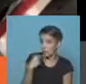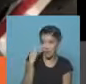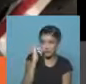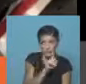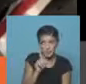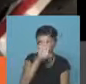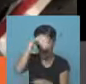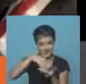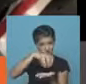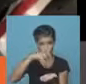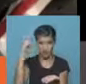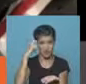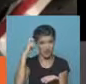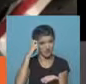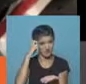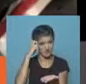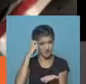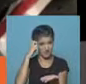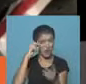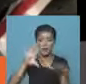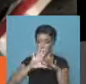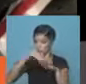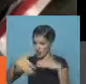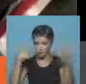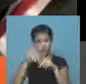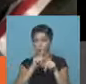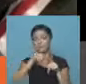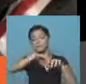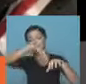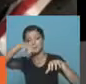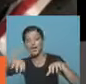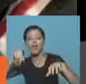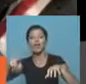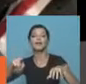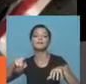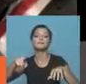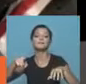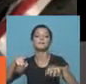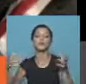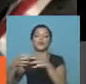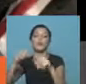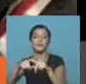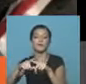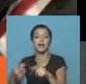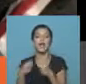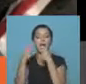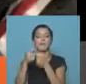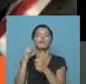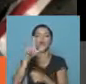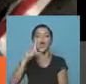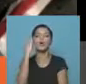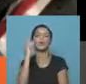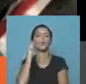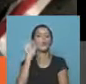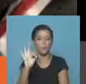del Parlamento, que estaba en medio de estos conflictos, sino que estaban en la sede partidaria de la fuerza política que respalda a Lugo. Por eso